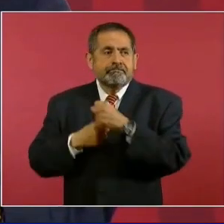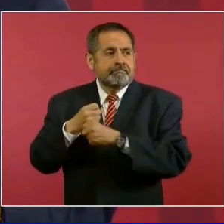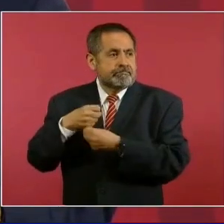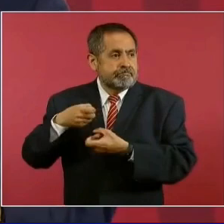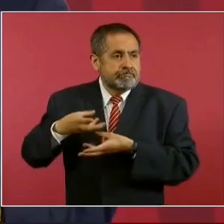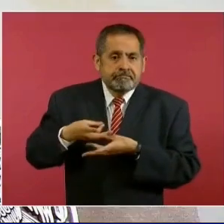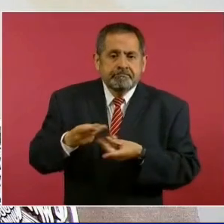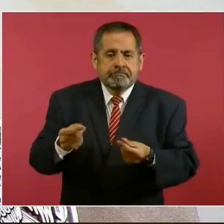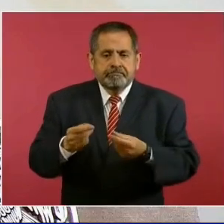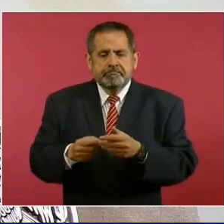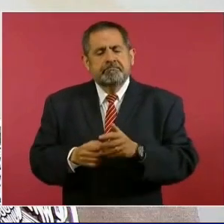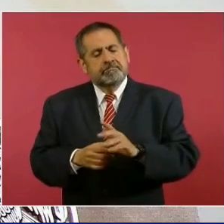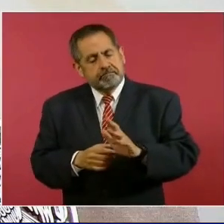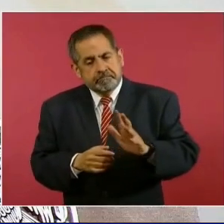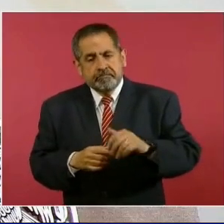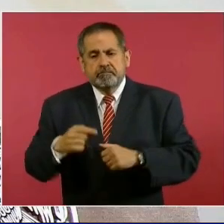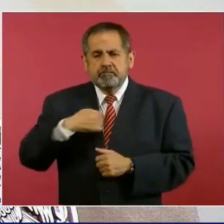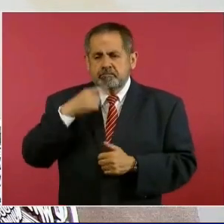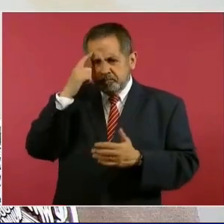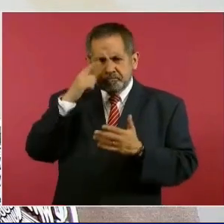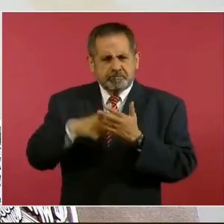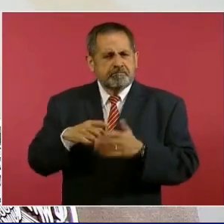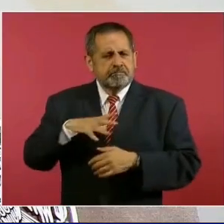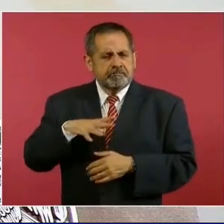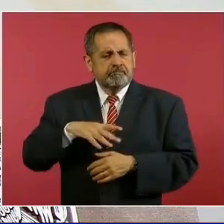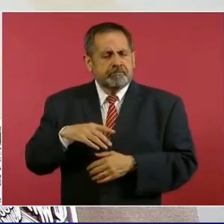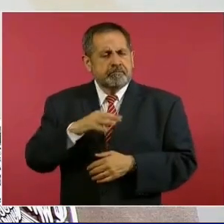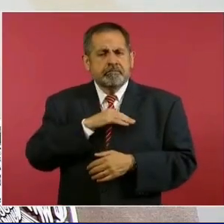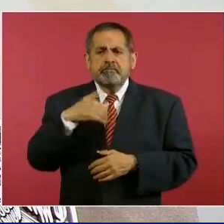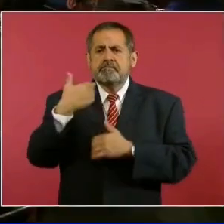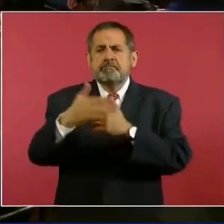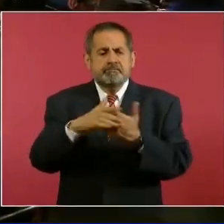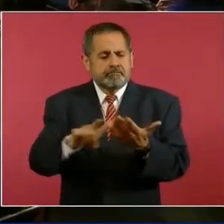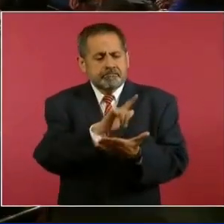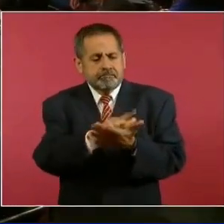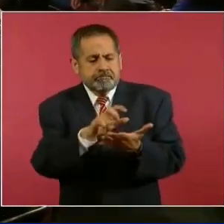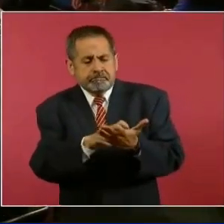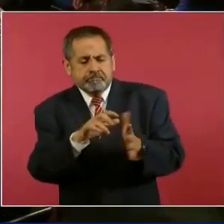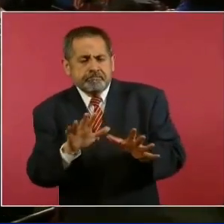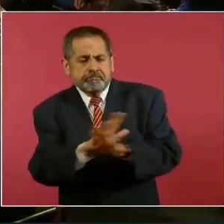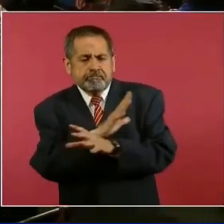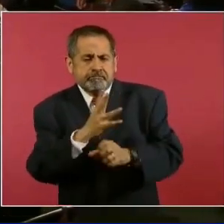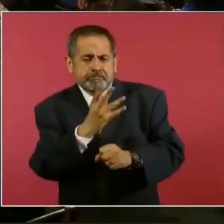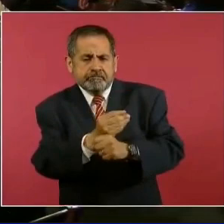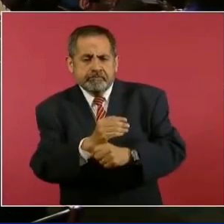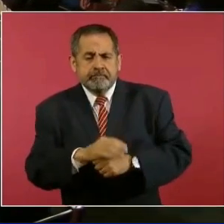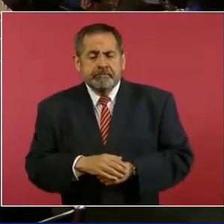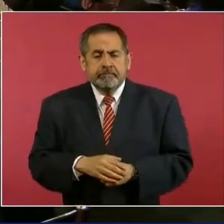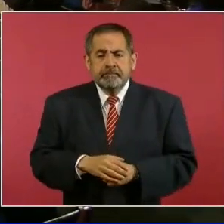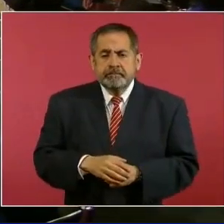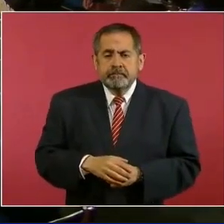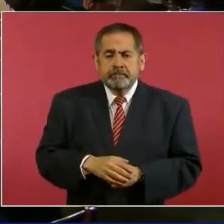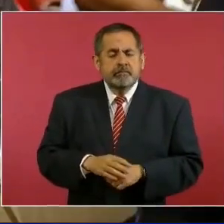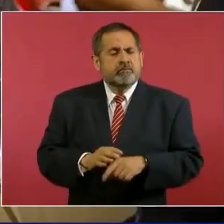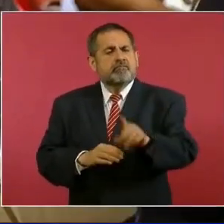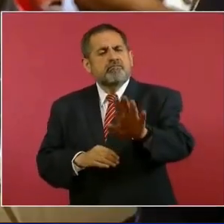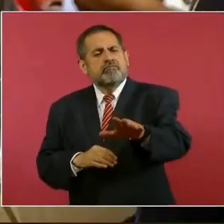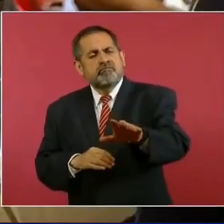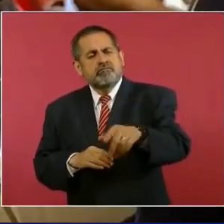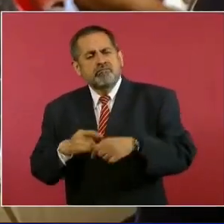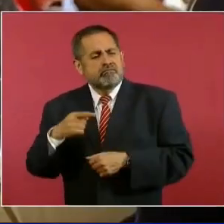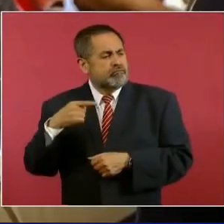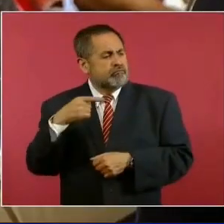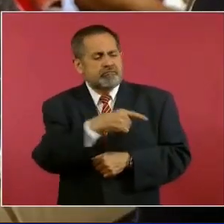tiempo para llevar a cabo la reforma. Y que se mida la eficiencia de cada juez, que se diga